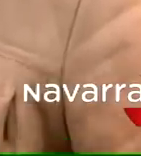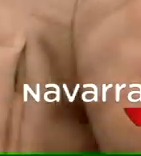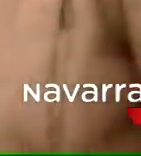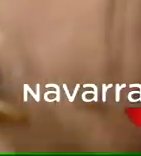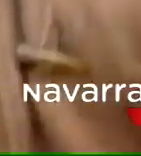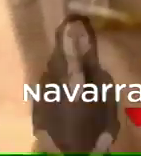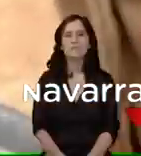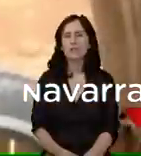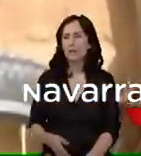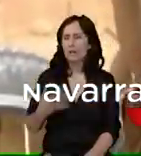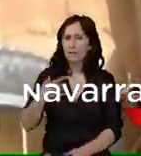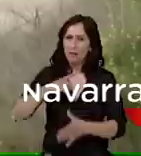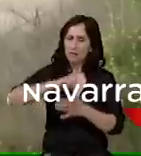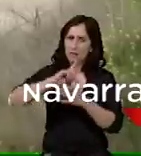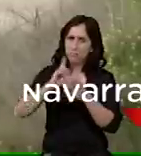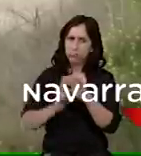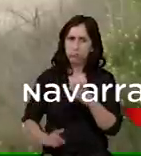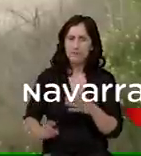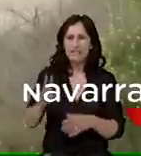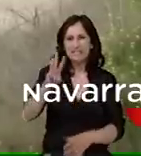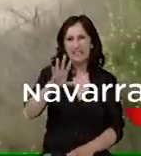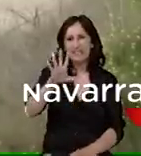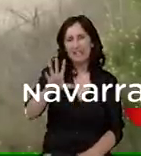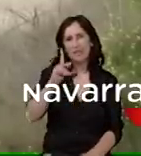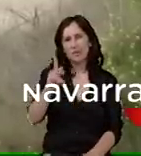Estoy agotada, 35 kilómetros.